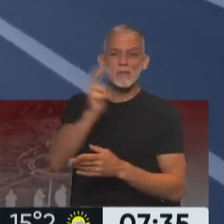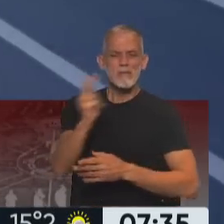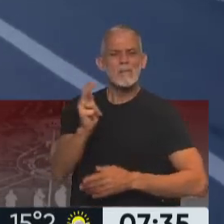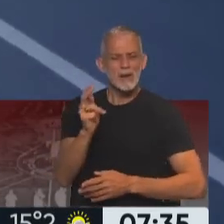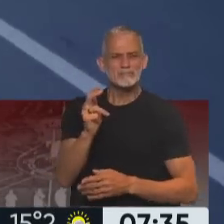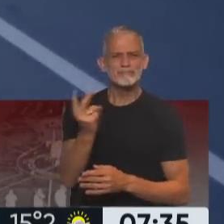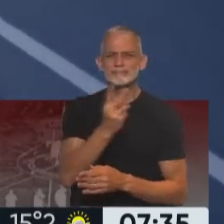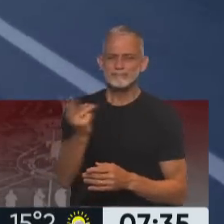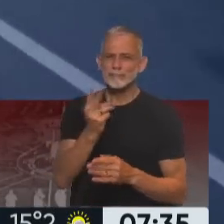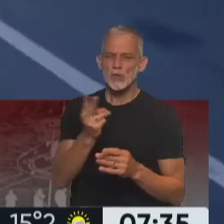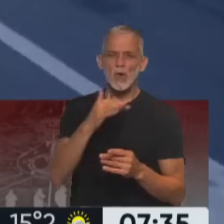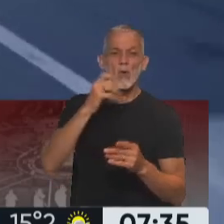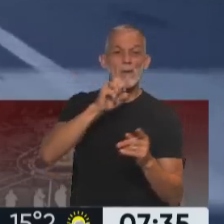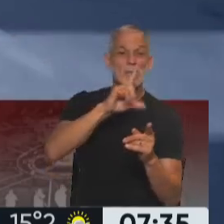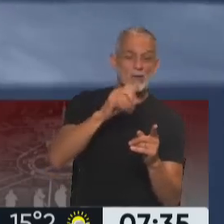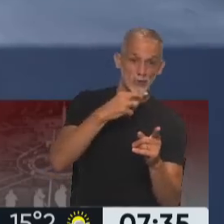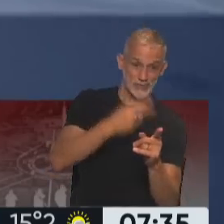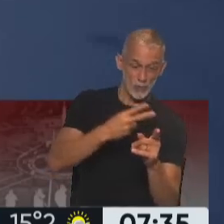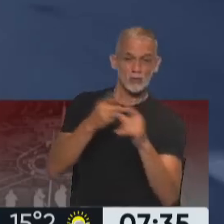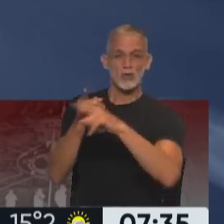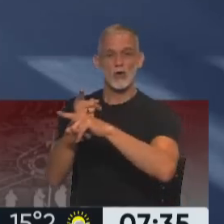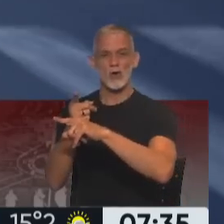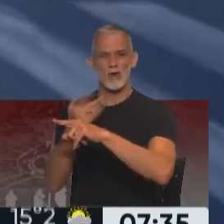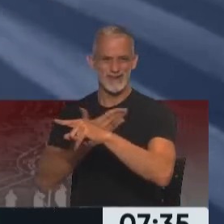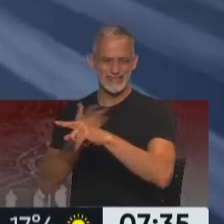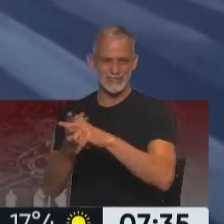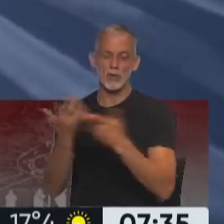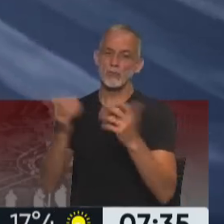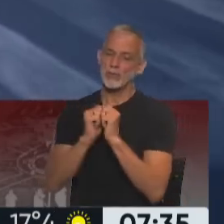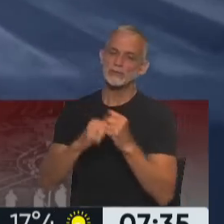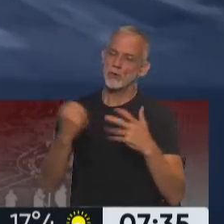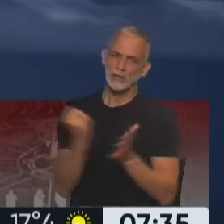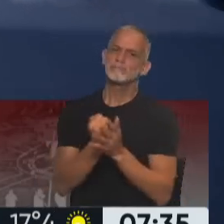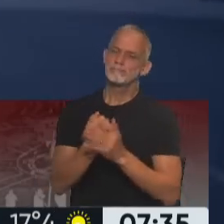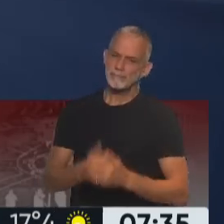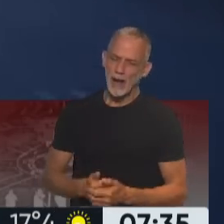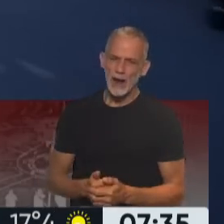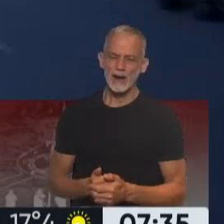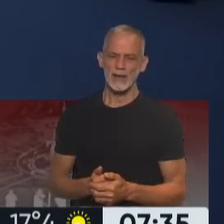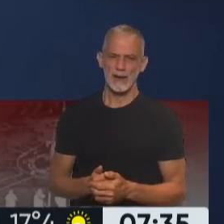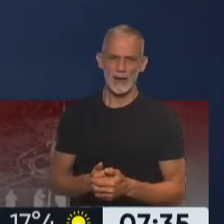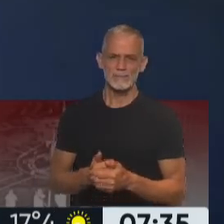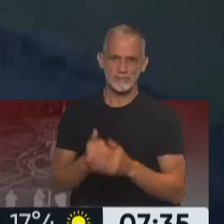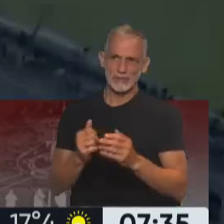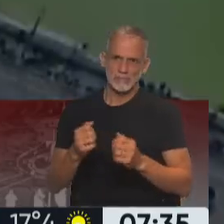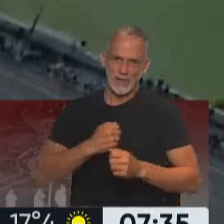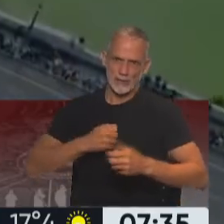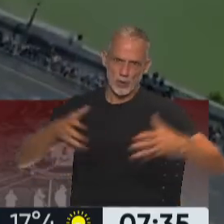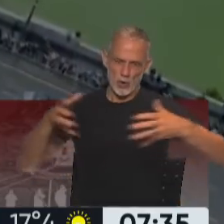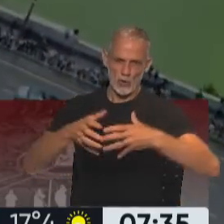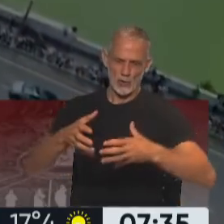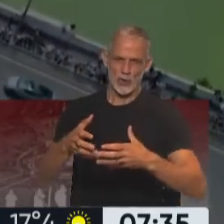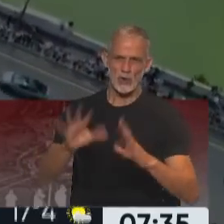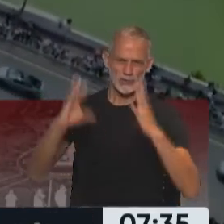han dejado una imprenta en la historia de la Iglesia Católica Apostólica Romana y también en